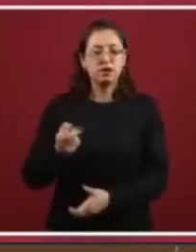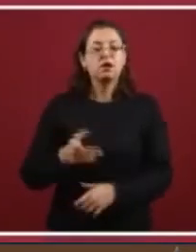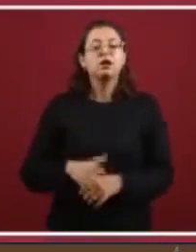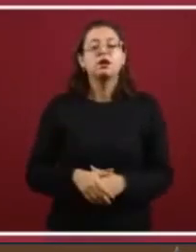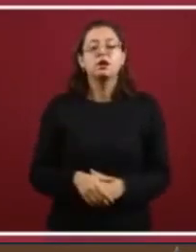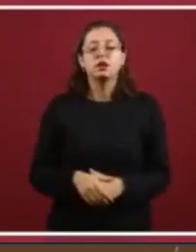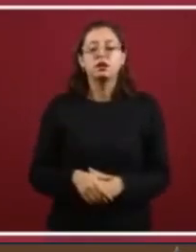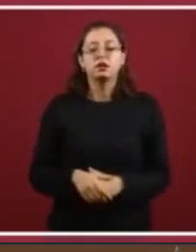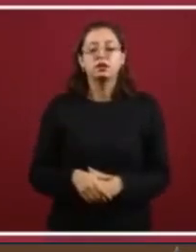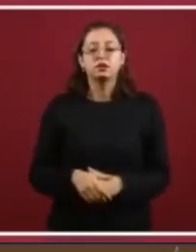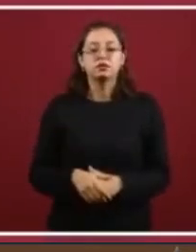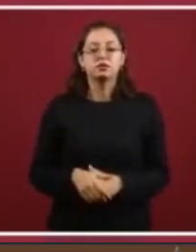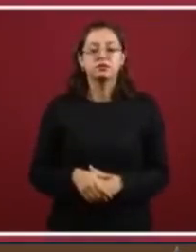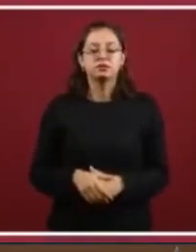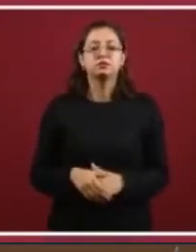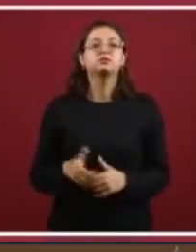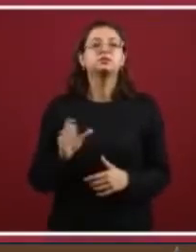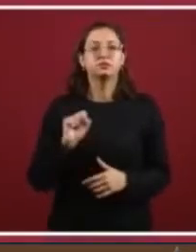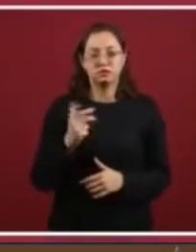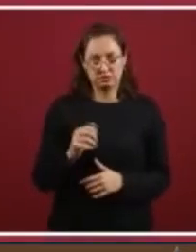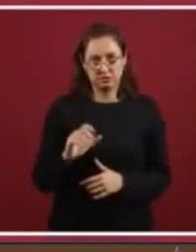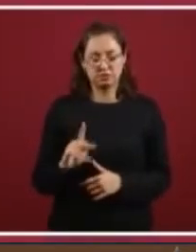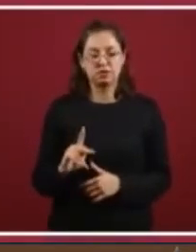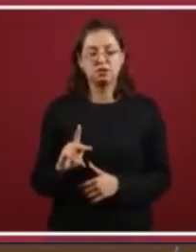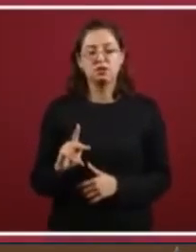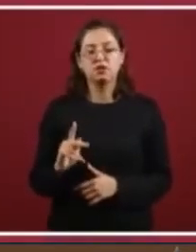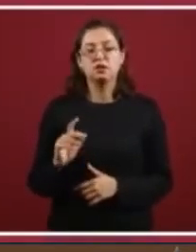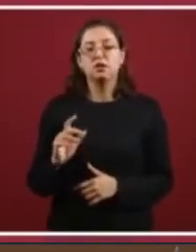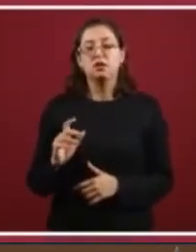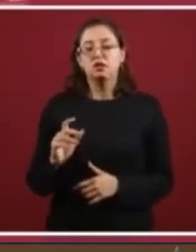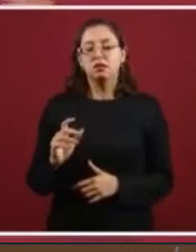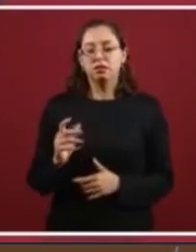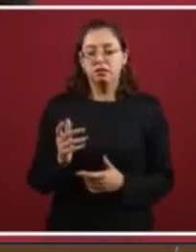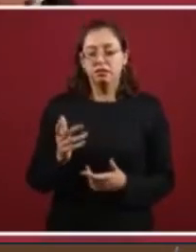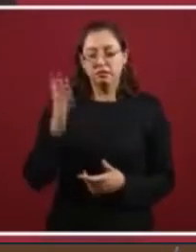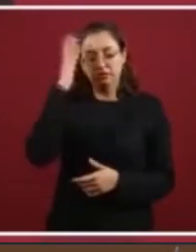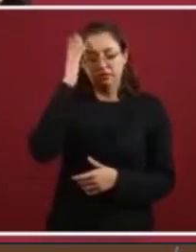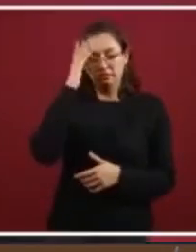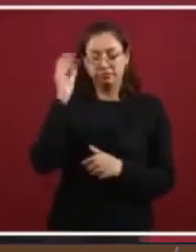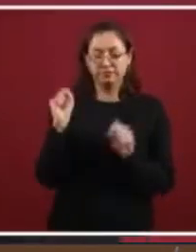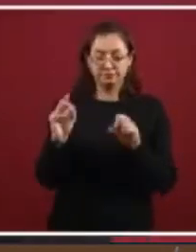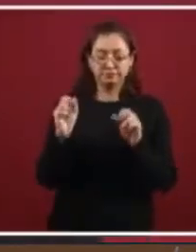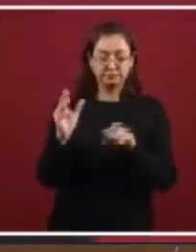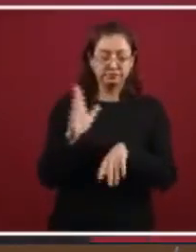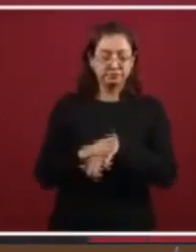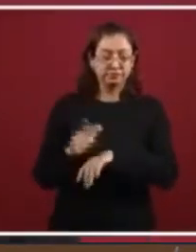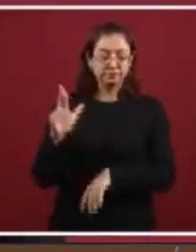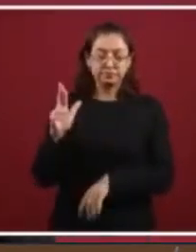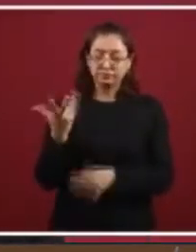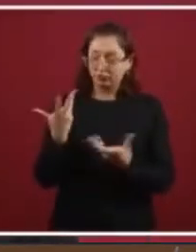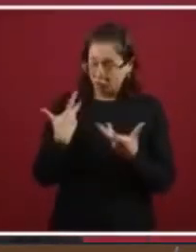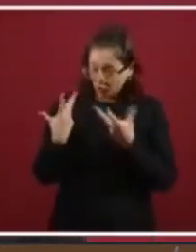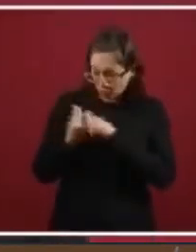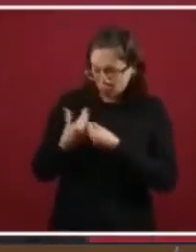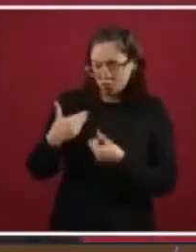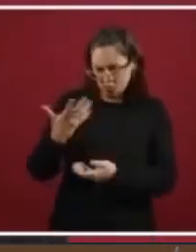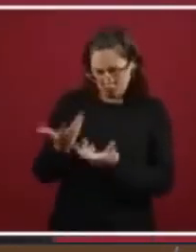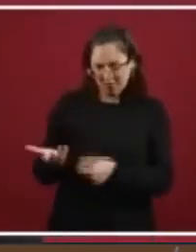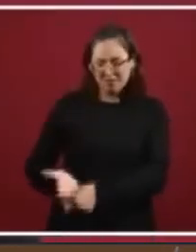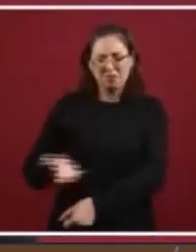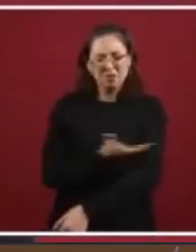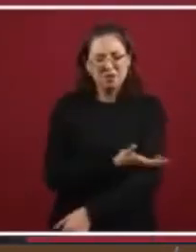la oficial mayor de hacienda todos vayan que escuchen